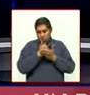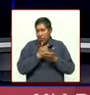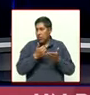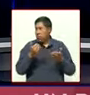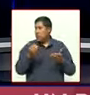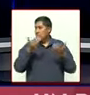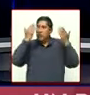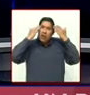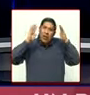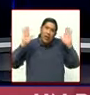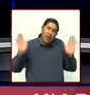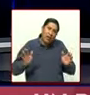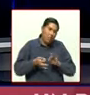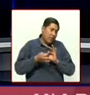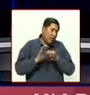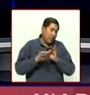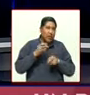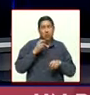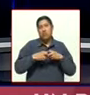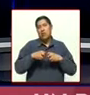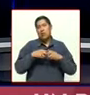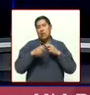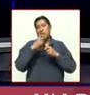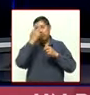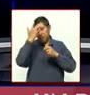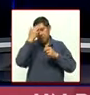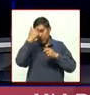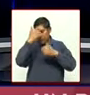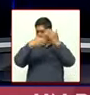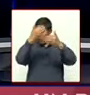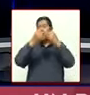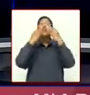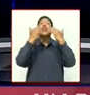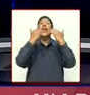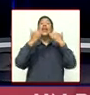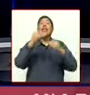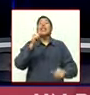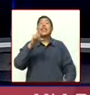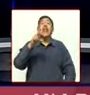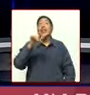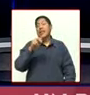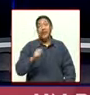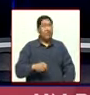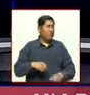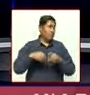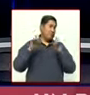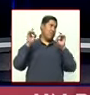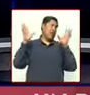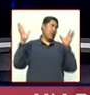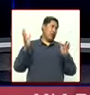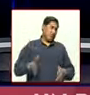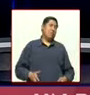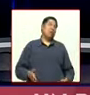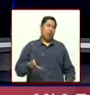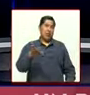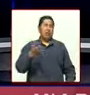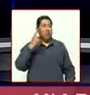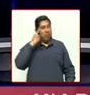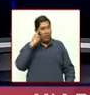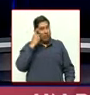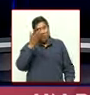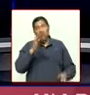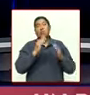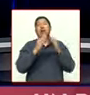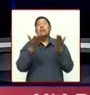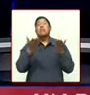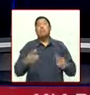algunas, no sé, soluciones tecnológicas. Bueno, está bien. Gracias, querido Adrián. Controversial el tema, polémico, para que usted lo analice en